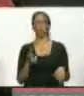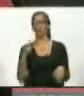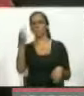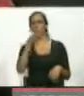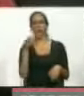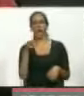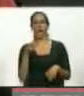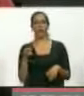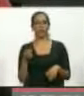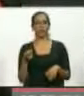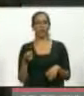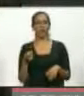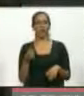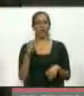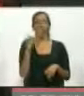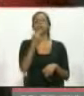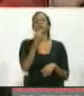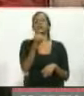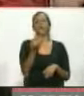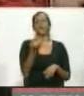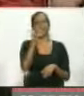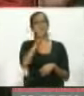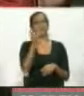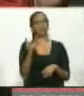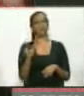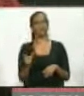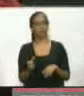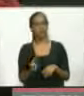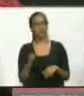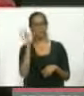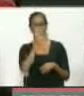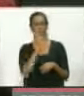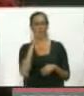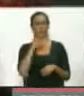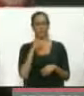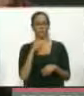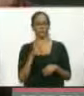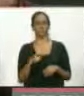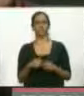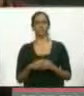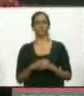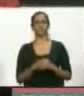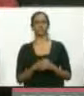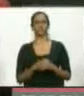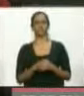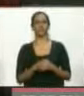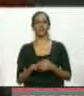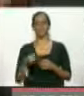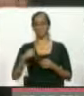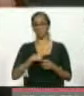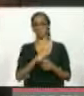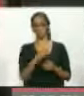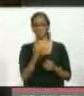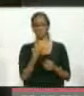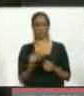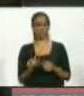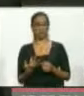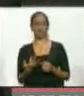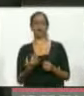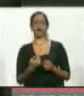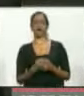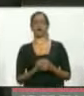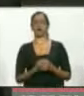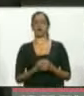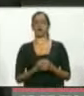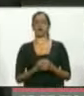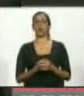una serie de personajes siniestros de la política una serie de menciones de mercenarios una serie de sicarios políticos que los